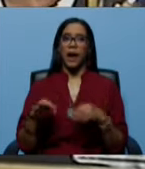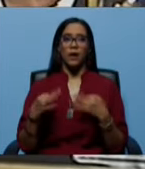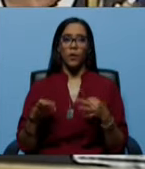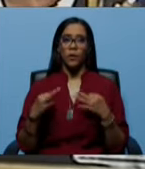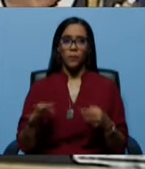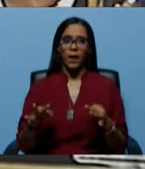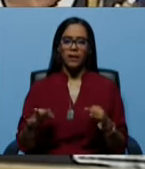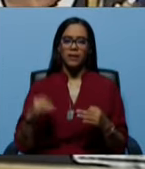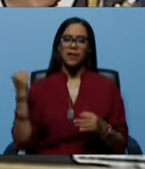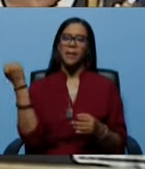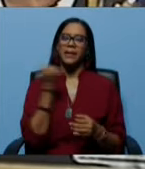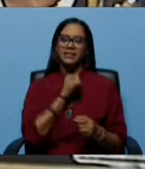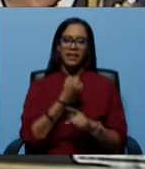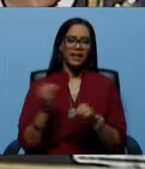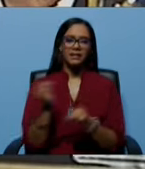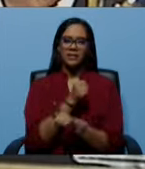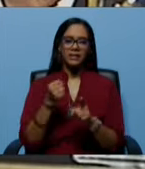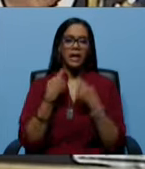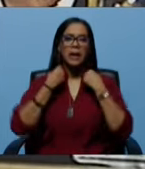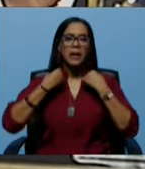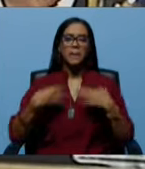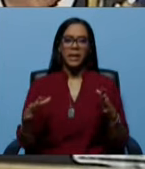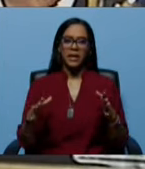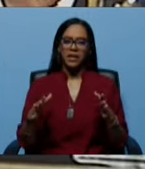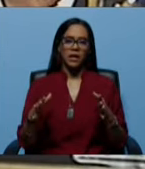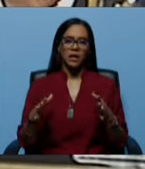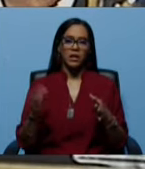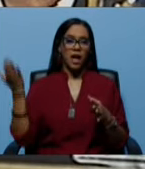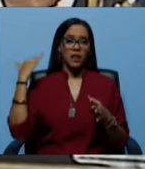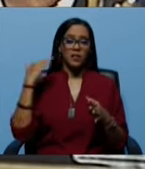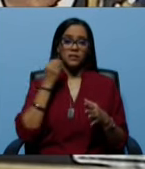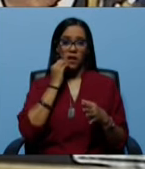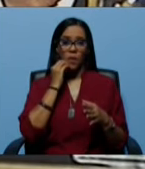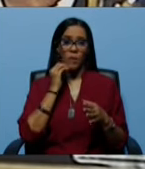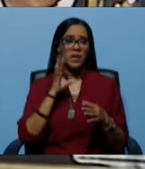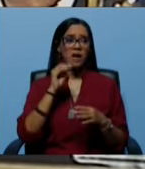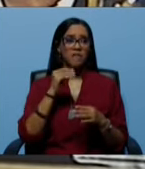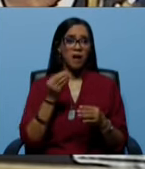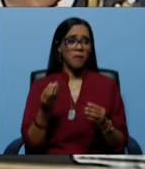Estado. Era política de Estado.